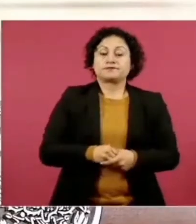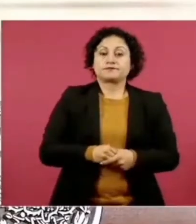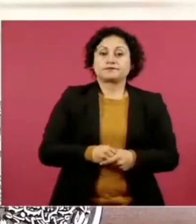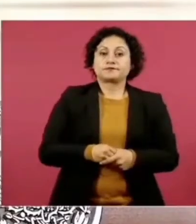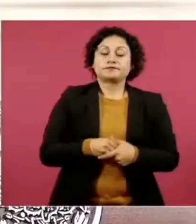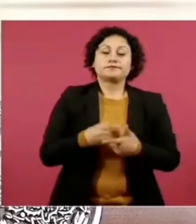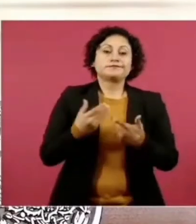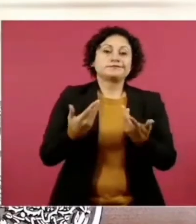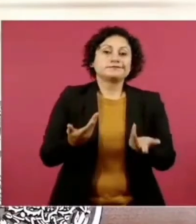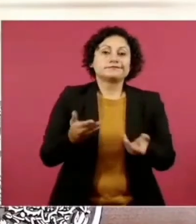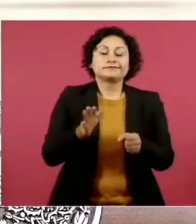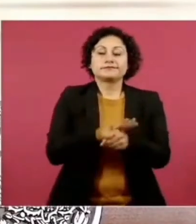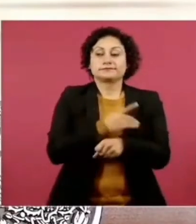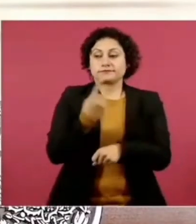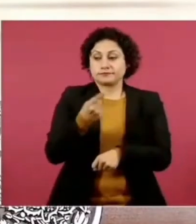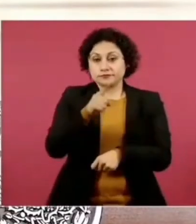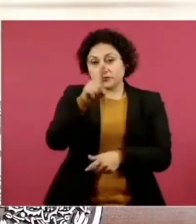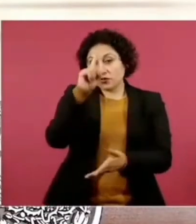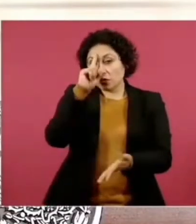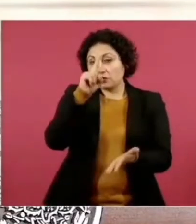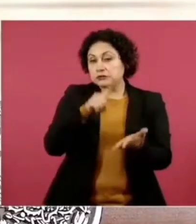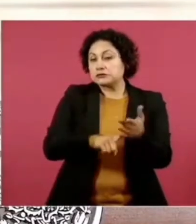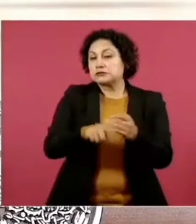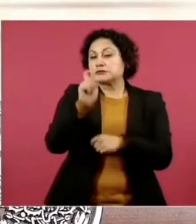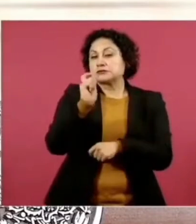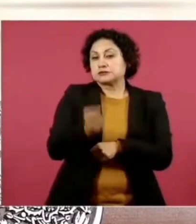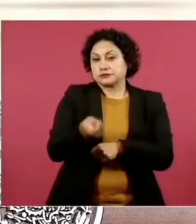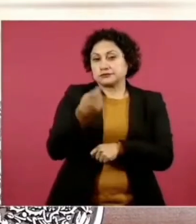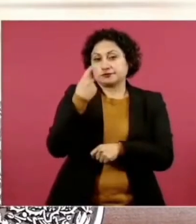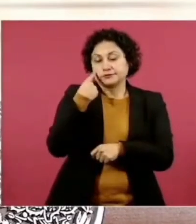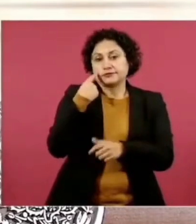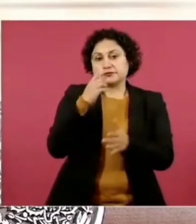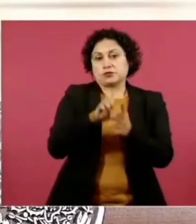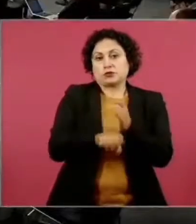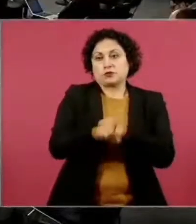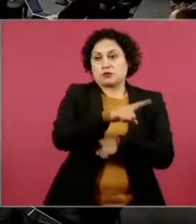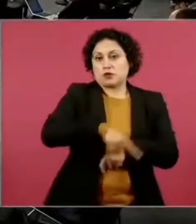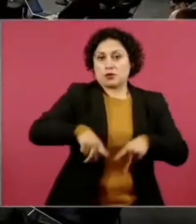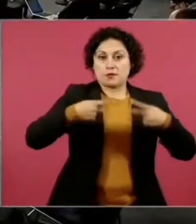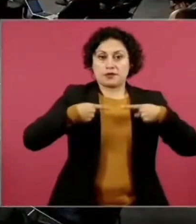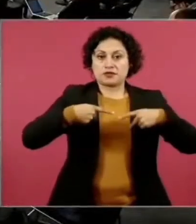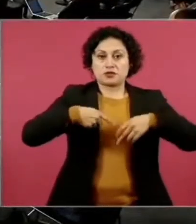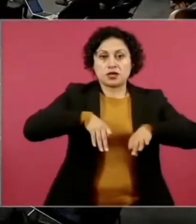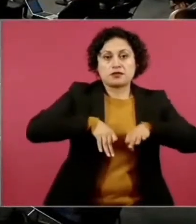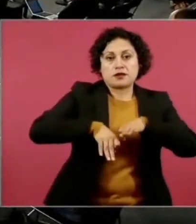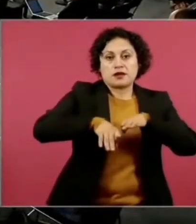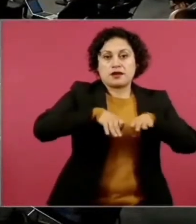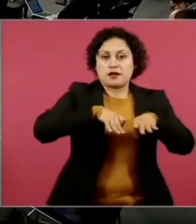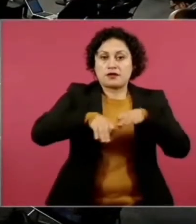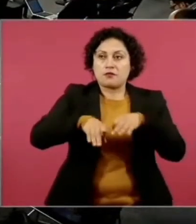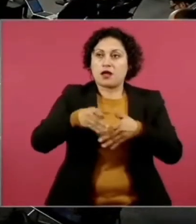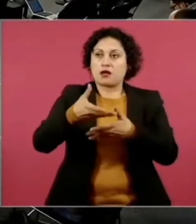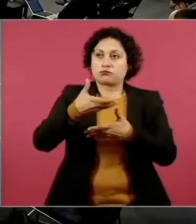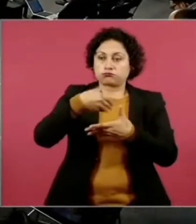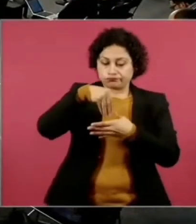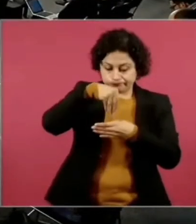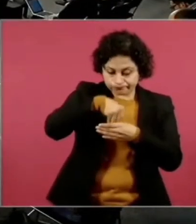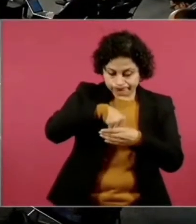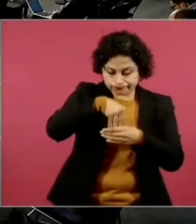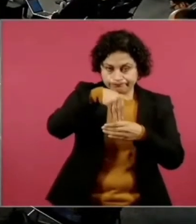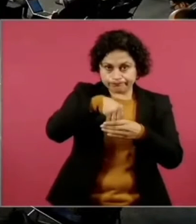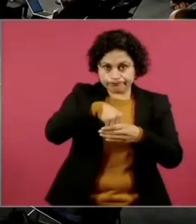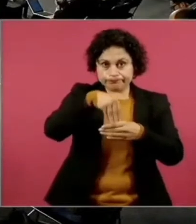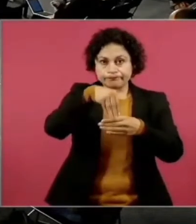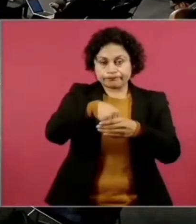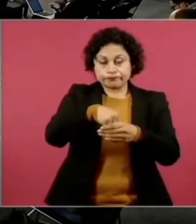porque imagínense, quien trabaja, quien ahorra y que después de